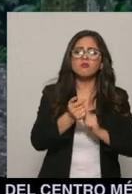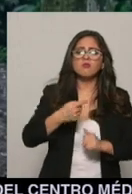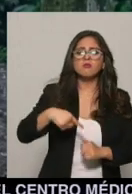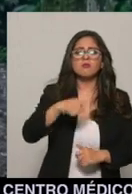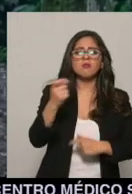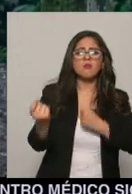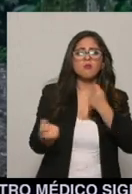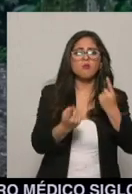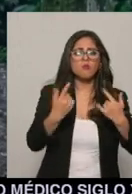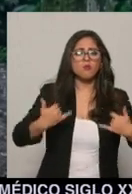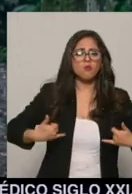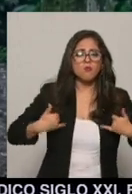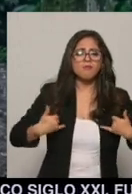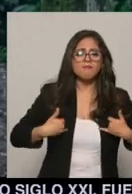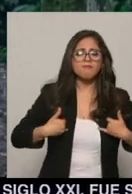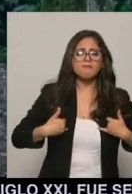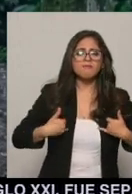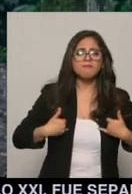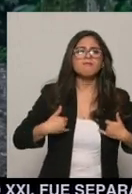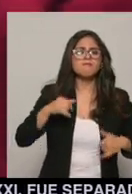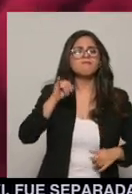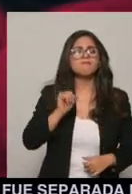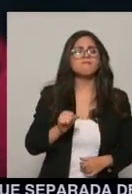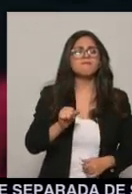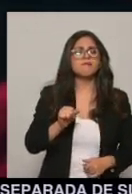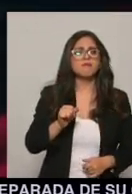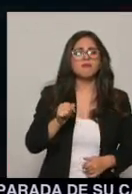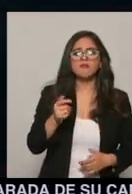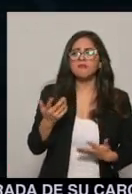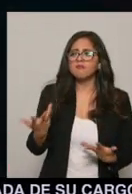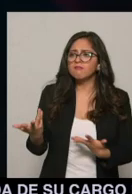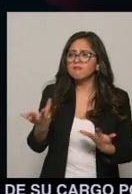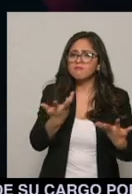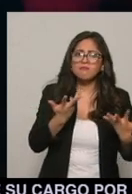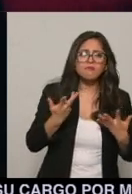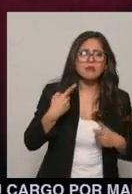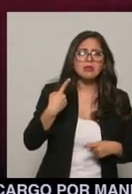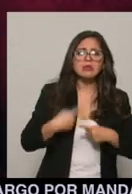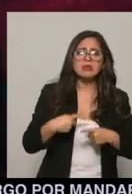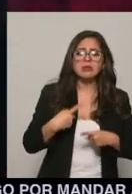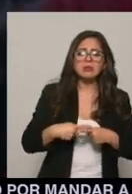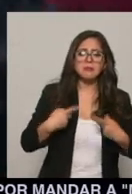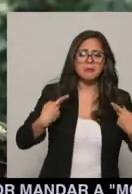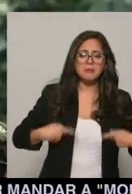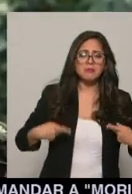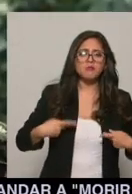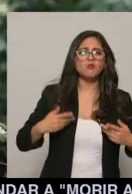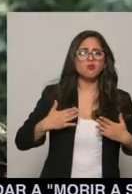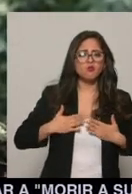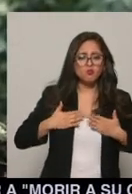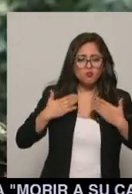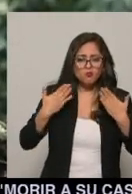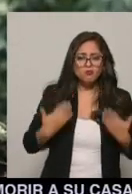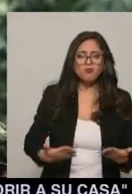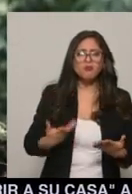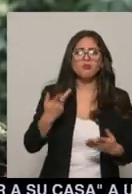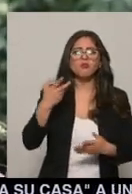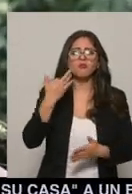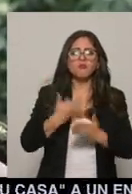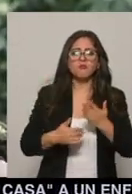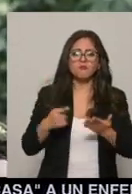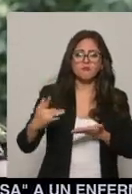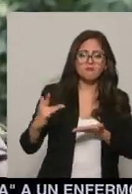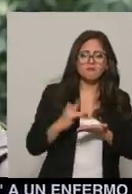sí lo logran, no encuentran a nadie en quien confiar, no encuentran un círculo de